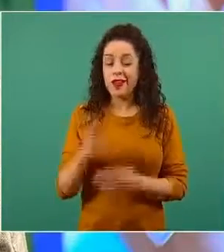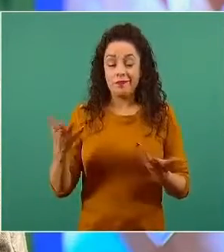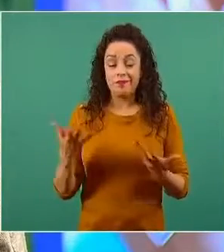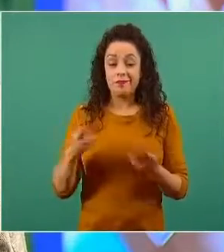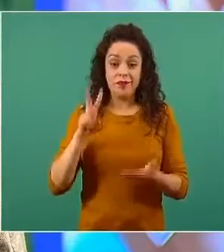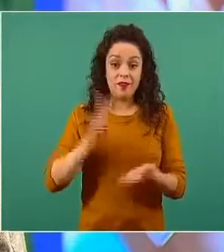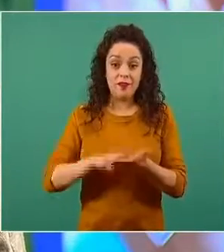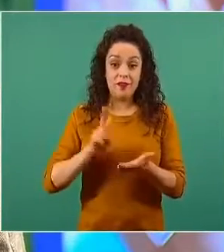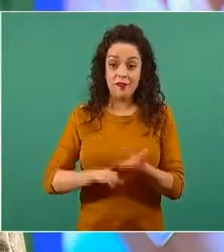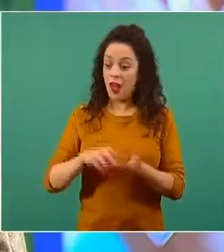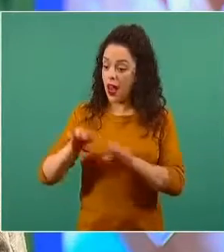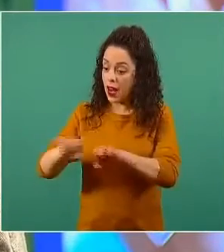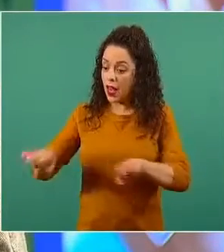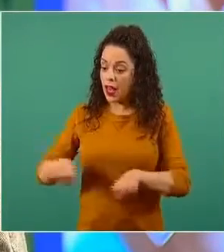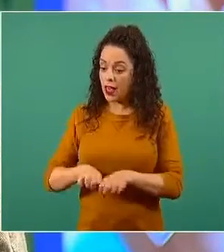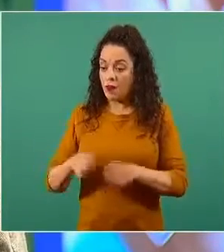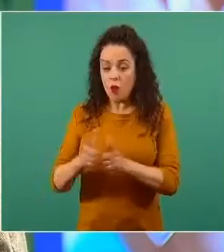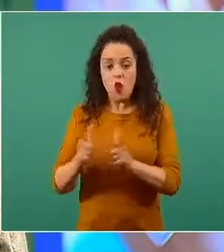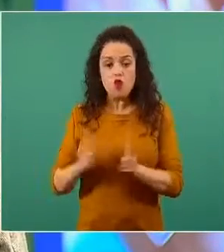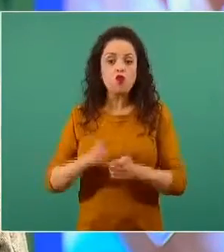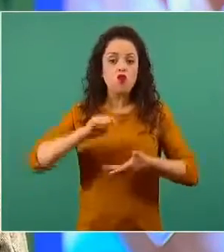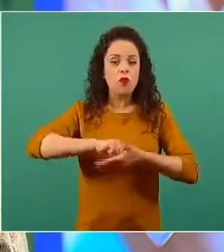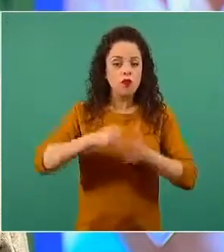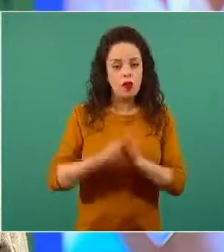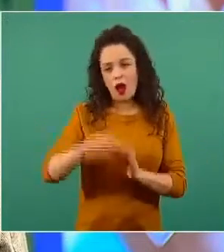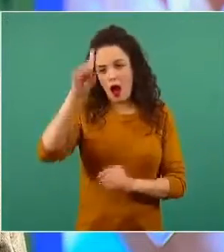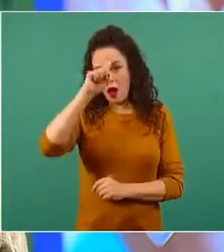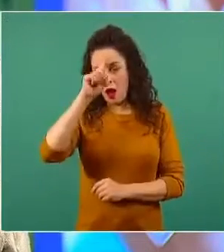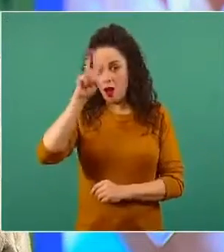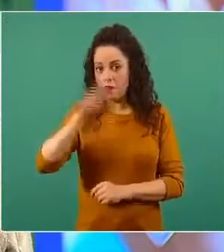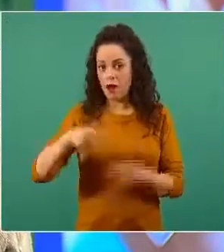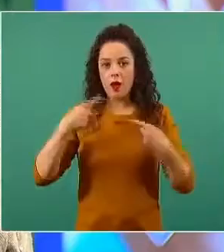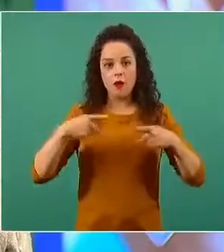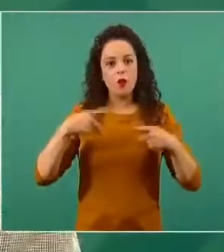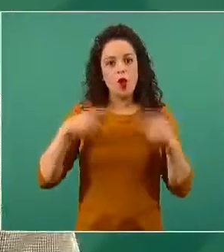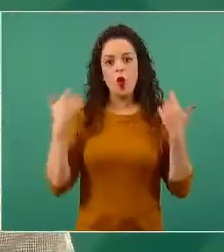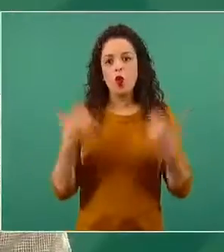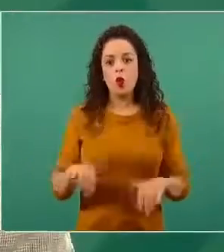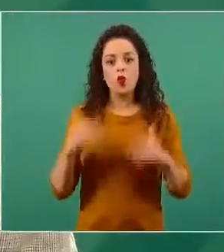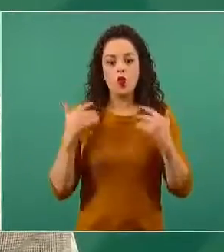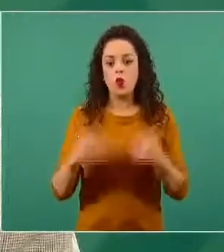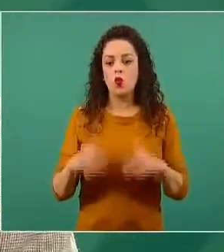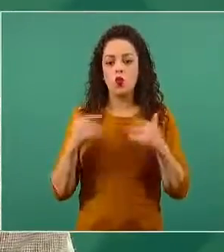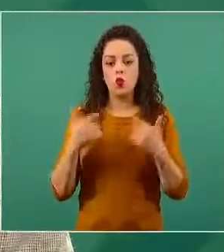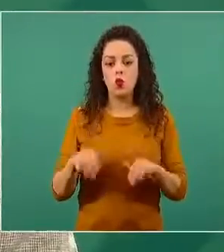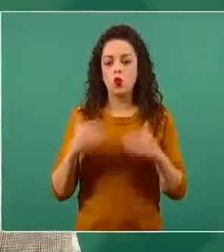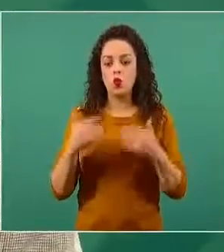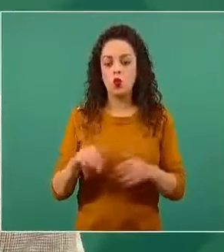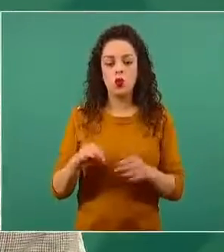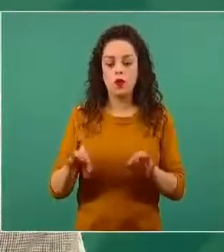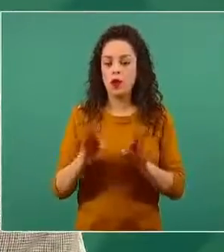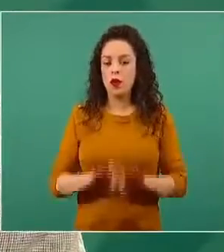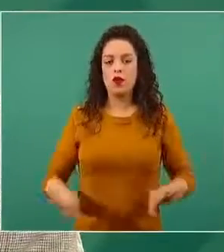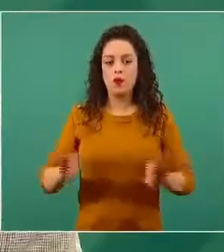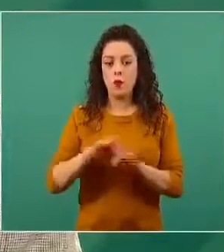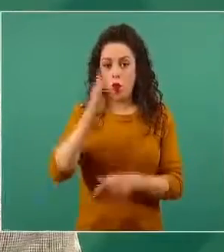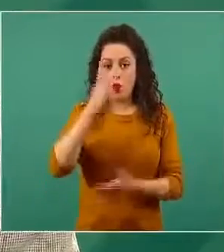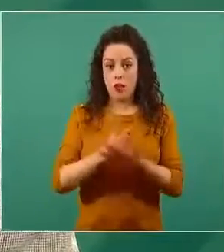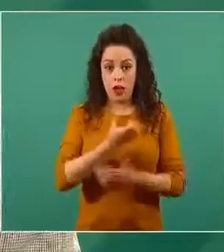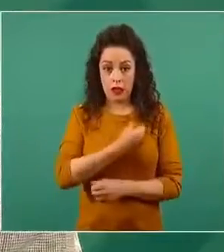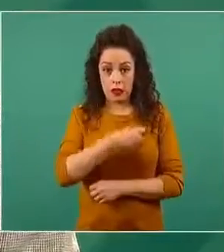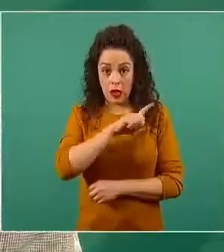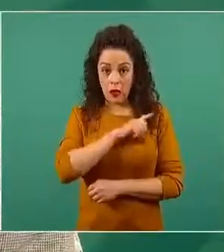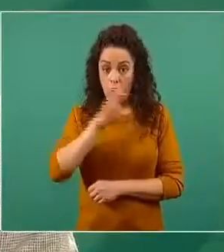grupo técnico asesor con personas tan expertas, no solamente en el campo de la salud o en el campo de la medicina, sino